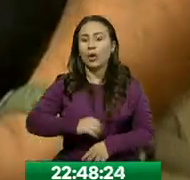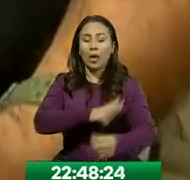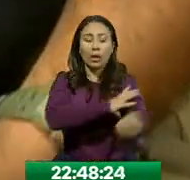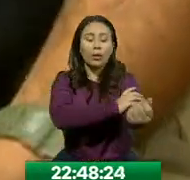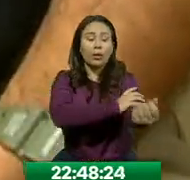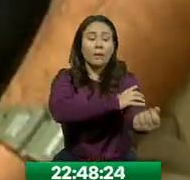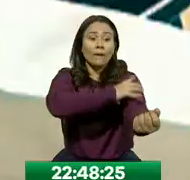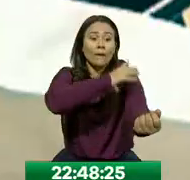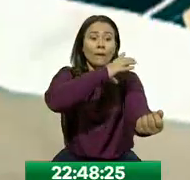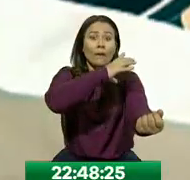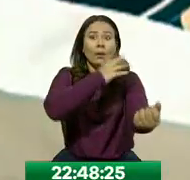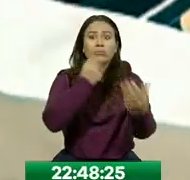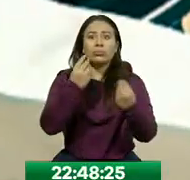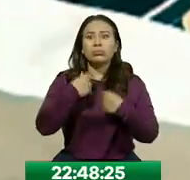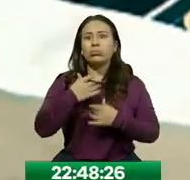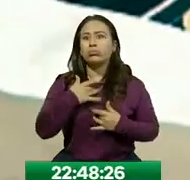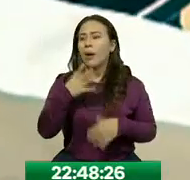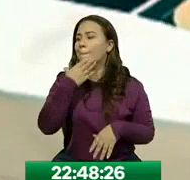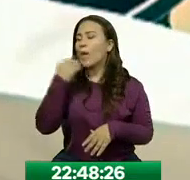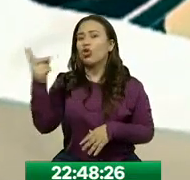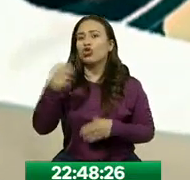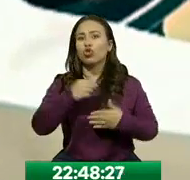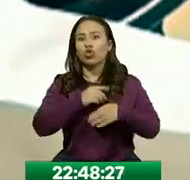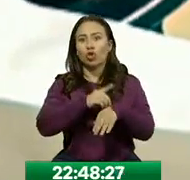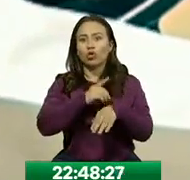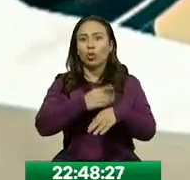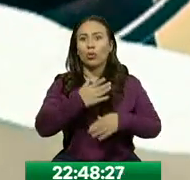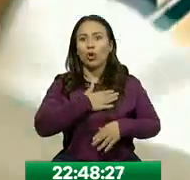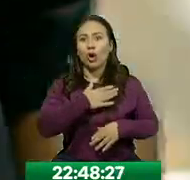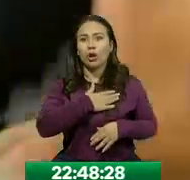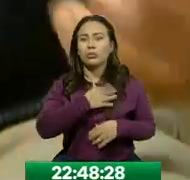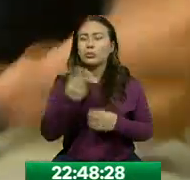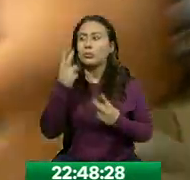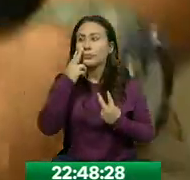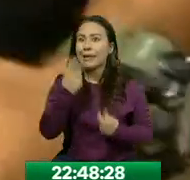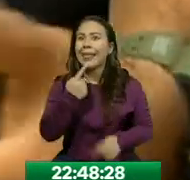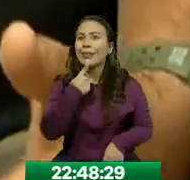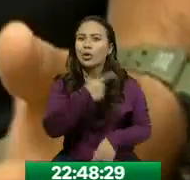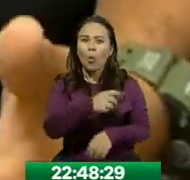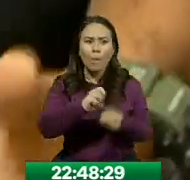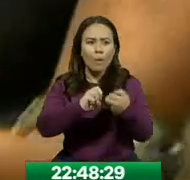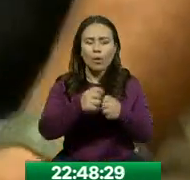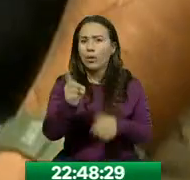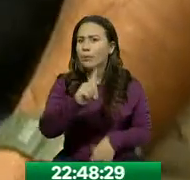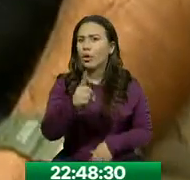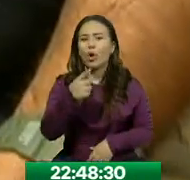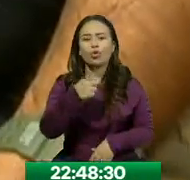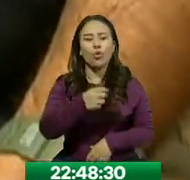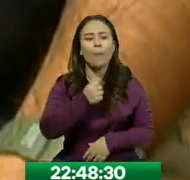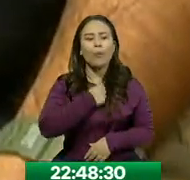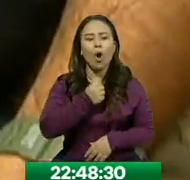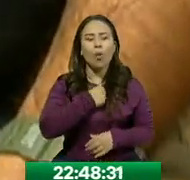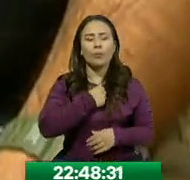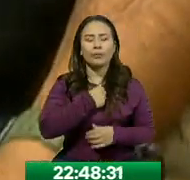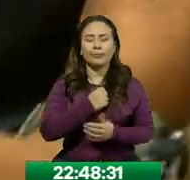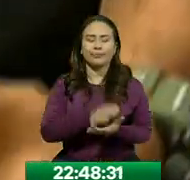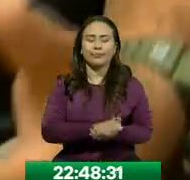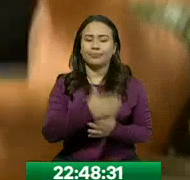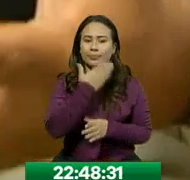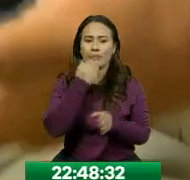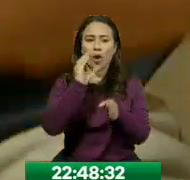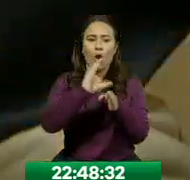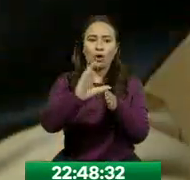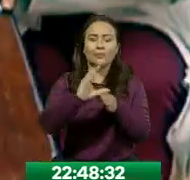por la misma ansiedad. Un gran cardiólogo me dijo que mi tema no estaba en el corazón, mi tema estaba en la mente. Entonces él me recomendó